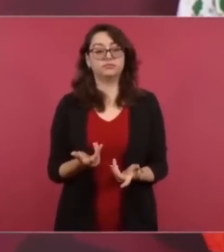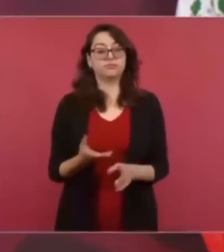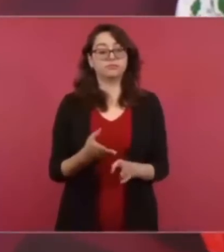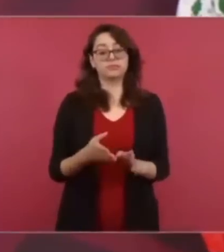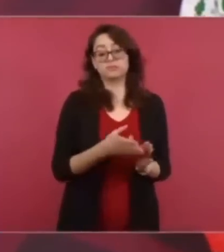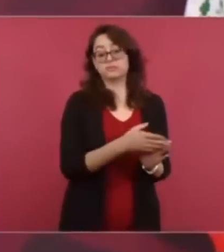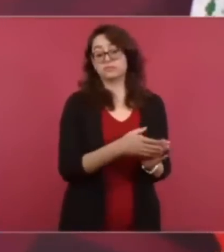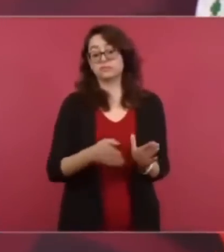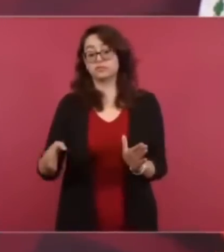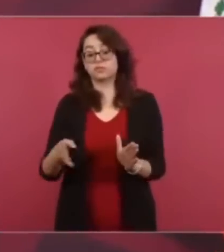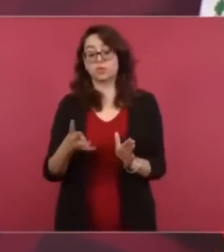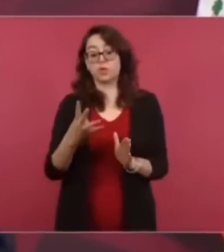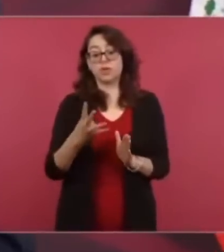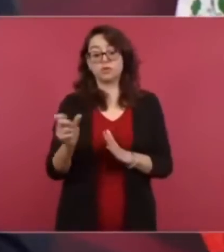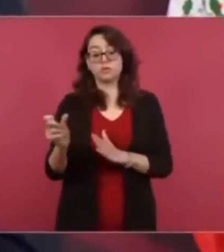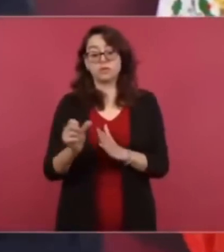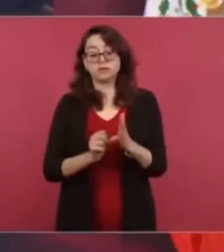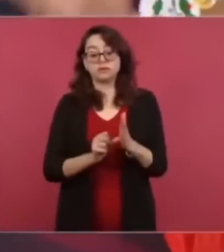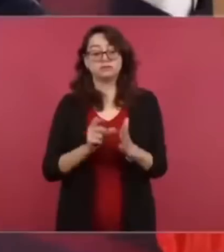descansando los legisladores,